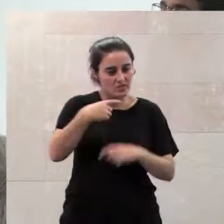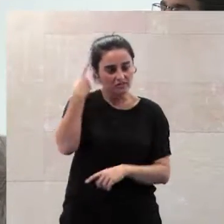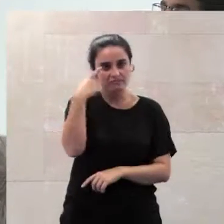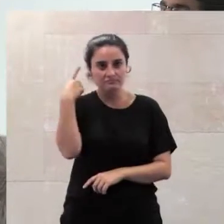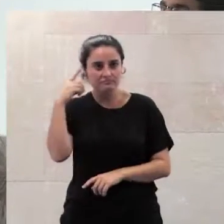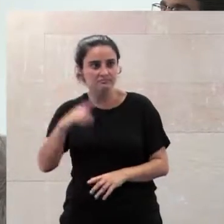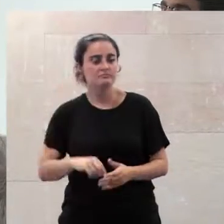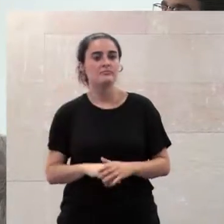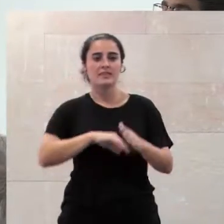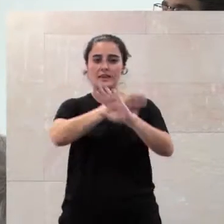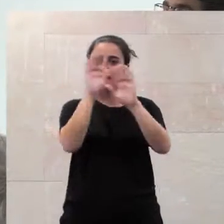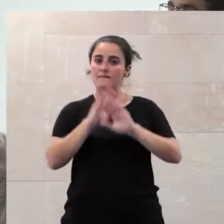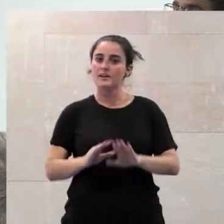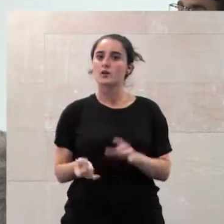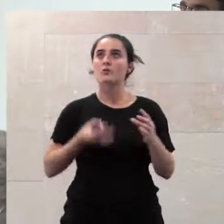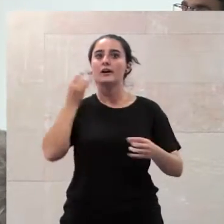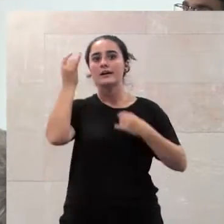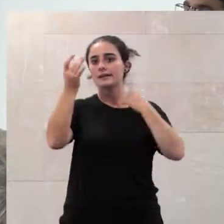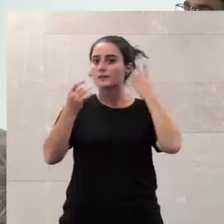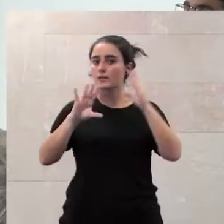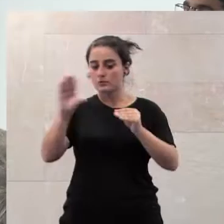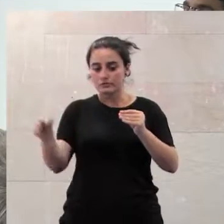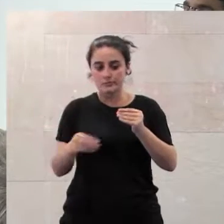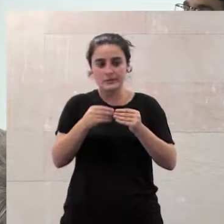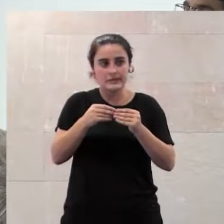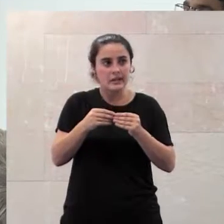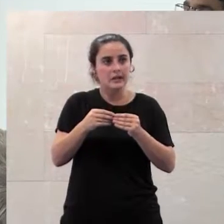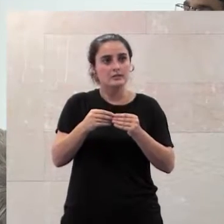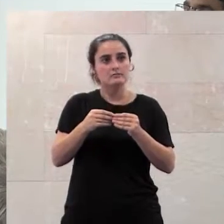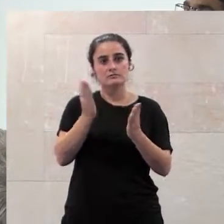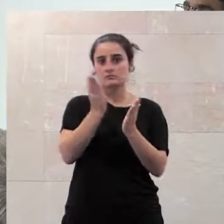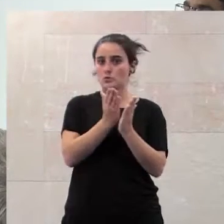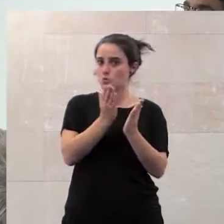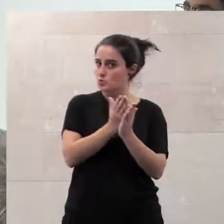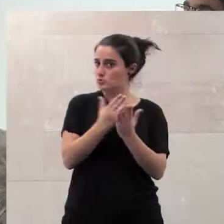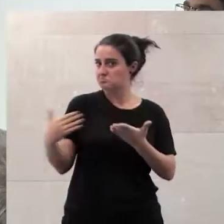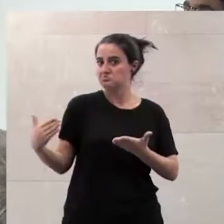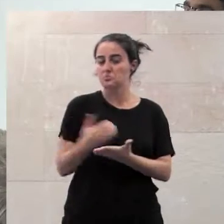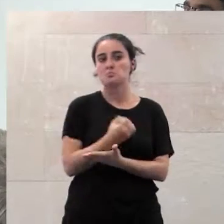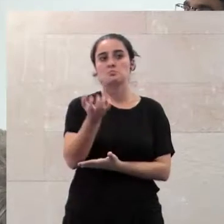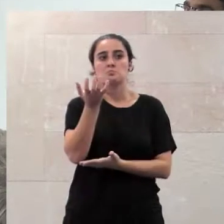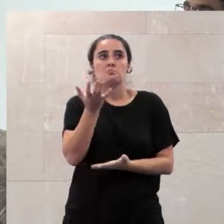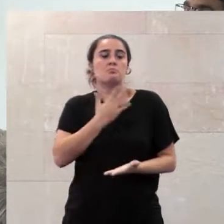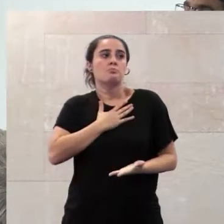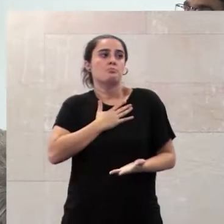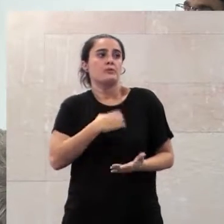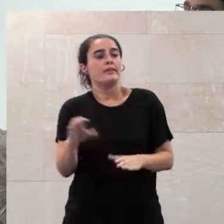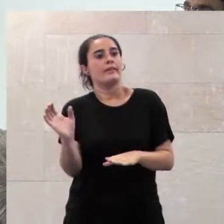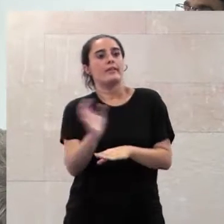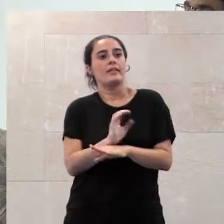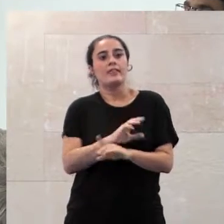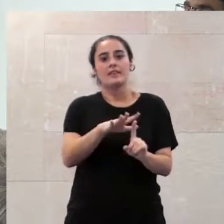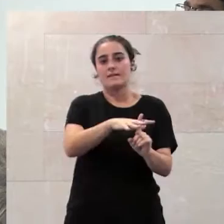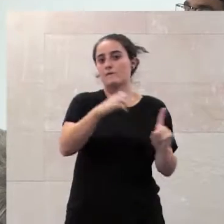Y realizamos finalmente una actividad complementaria a todos los cursos, que puede ser pues un cineforum con